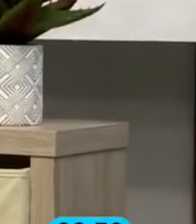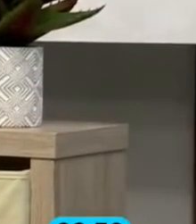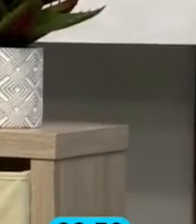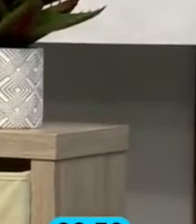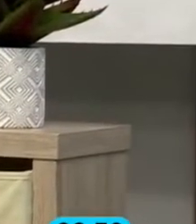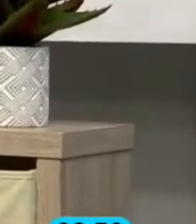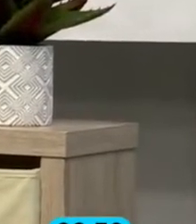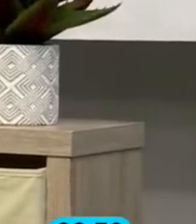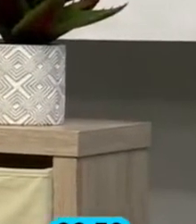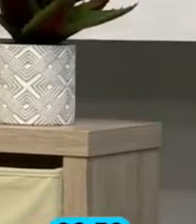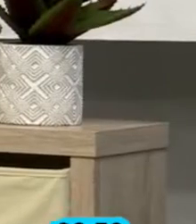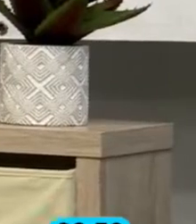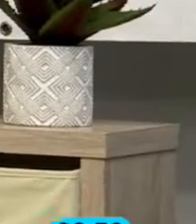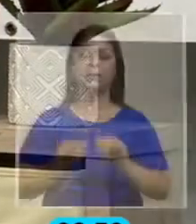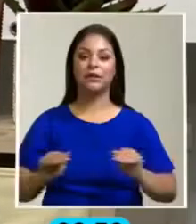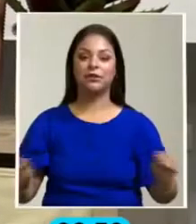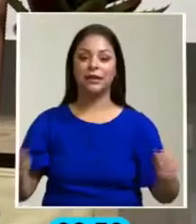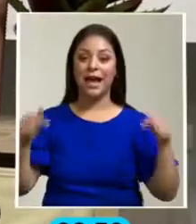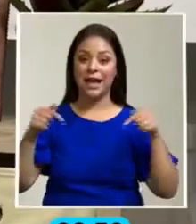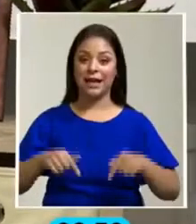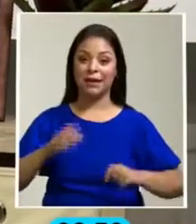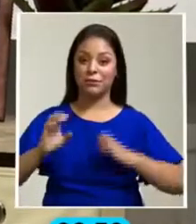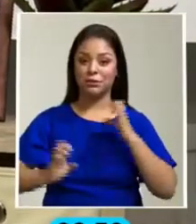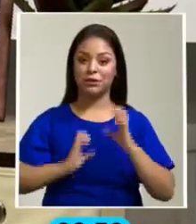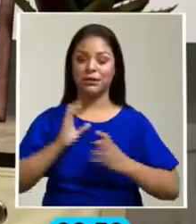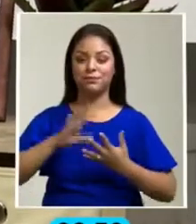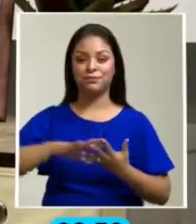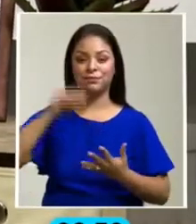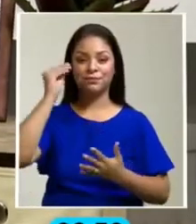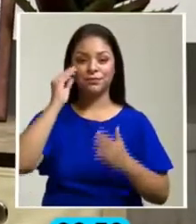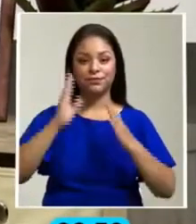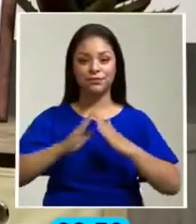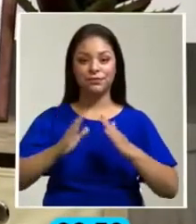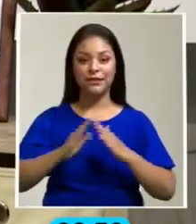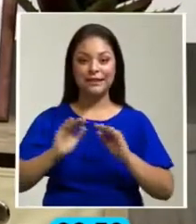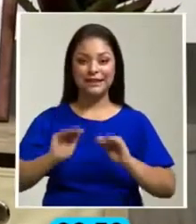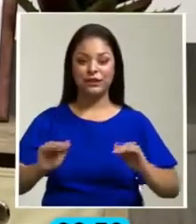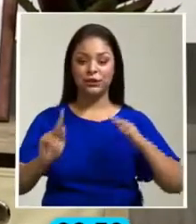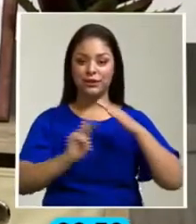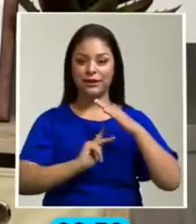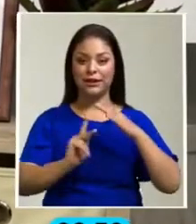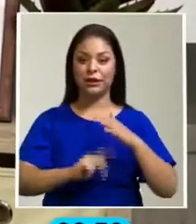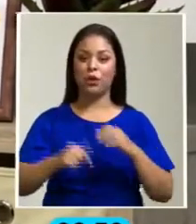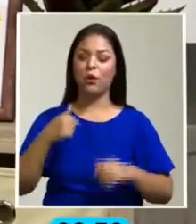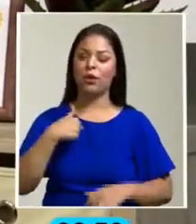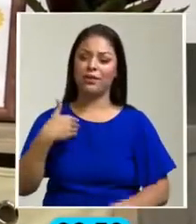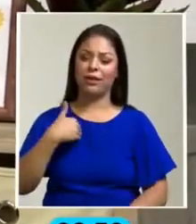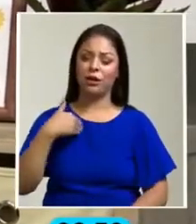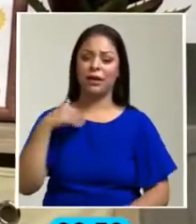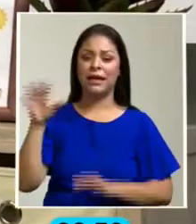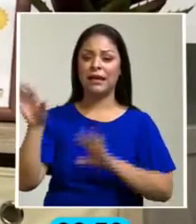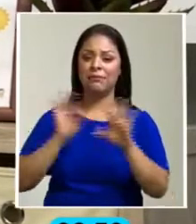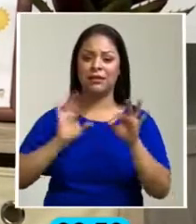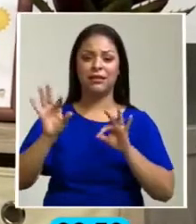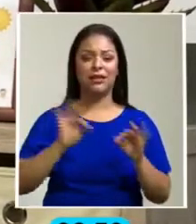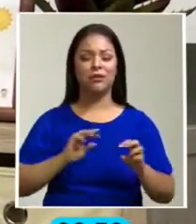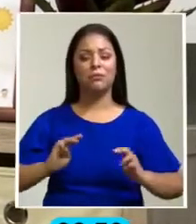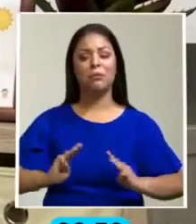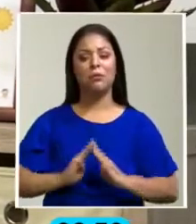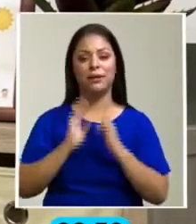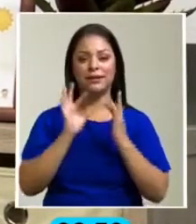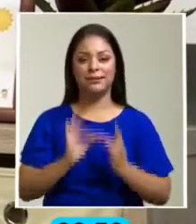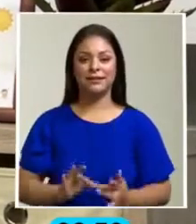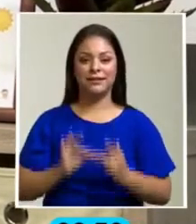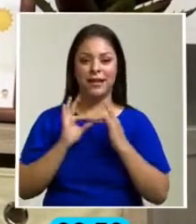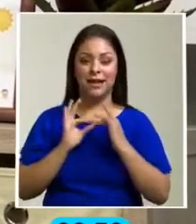Continuamos, niños y niñas, aquí muy emocionada en Aprendo en Casa, Primera Infancia, porque hoy tengo unos invitados y unas invitadas sumamente especiales.